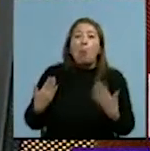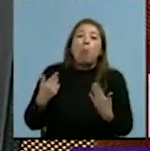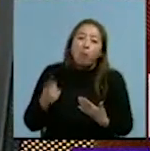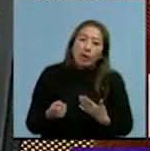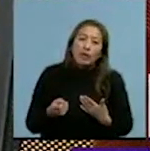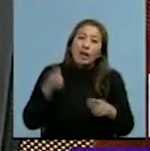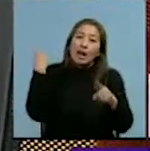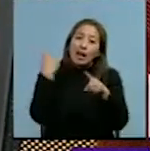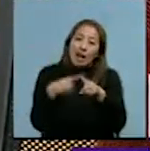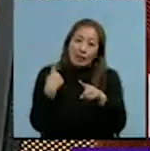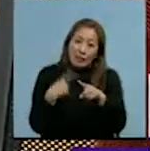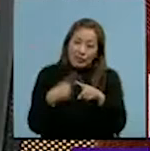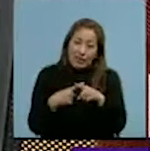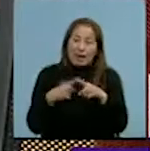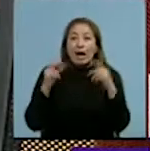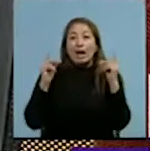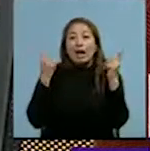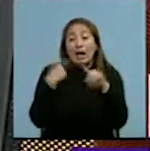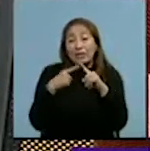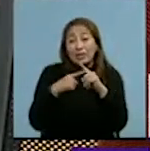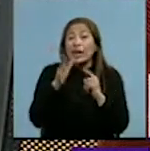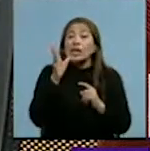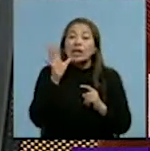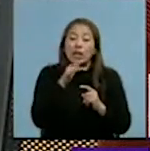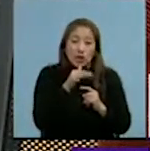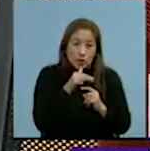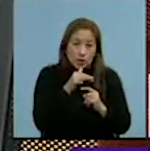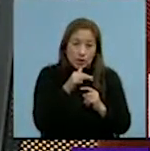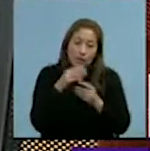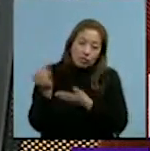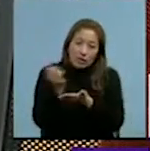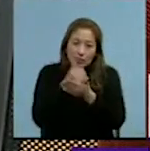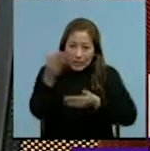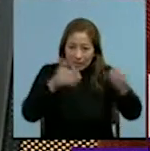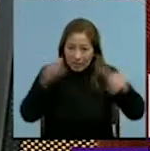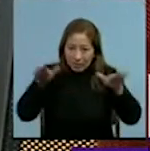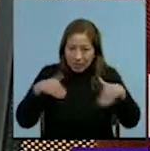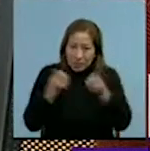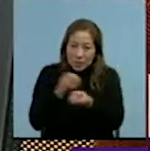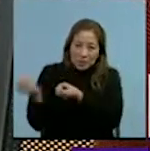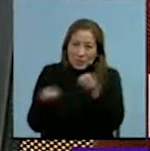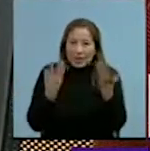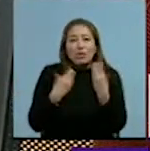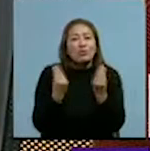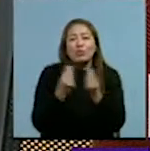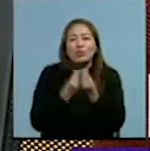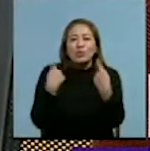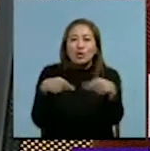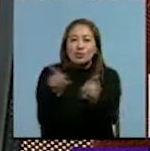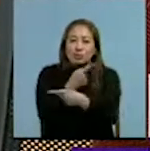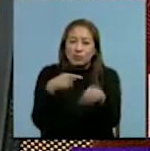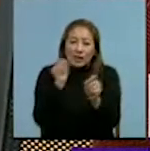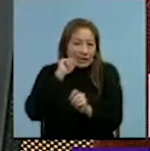la feria el festival también que es este 14 que los esperamos a toda la familia la verdad con un repertorio muy lindo de